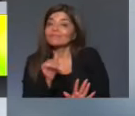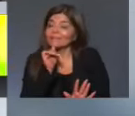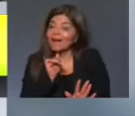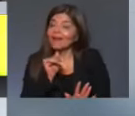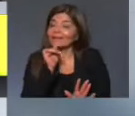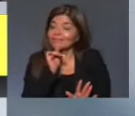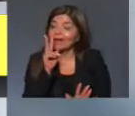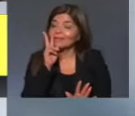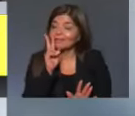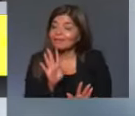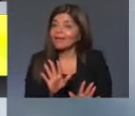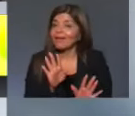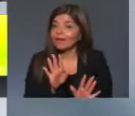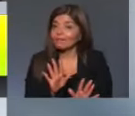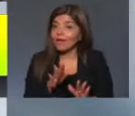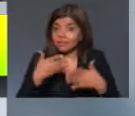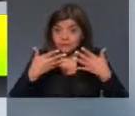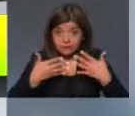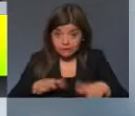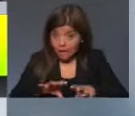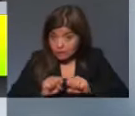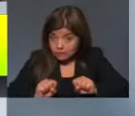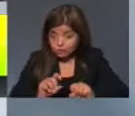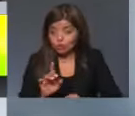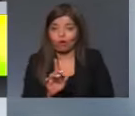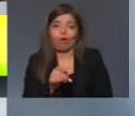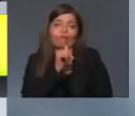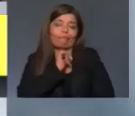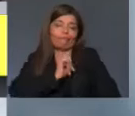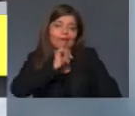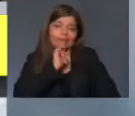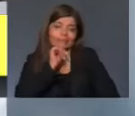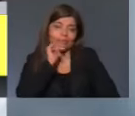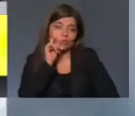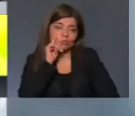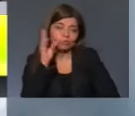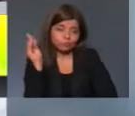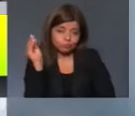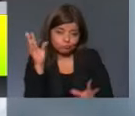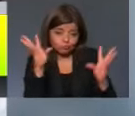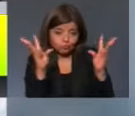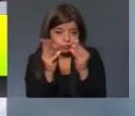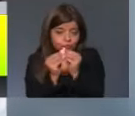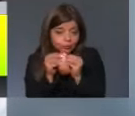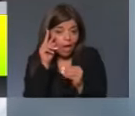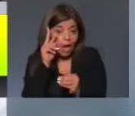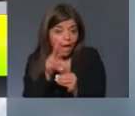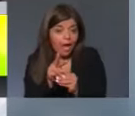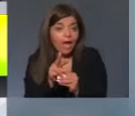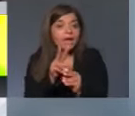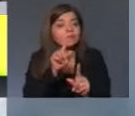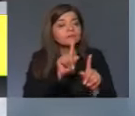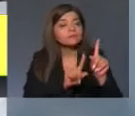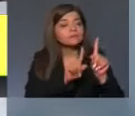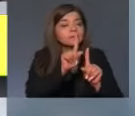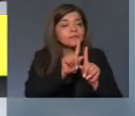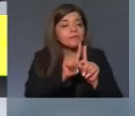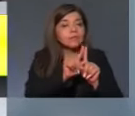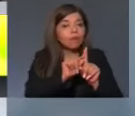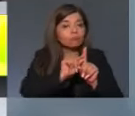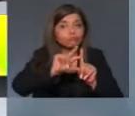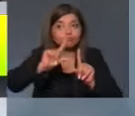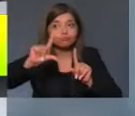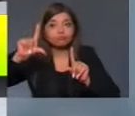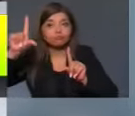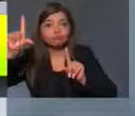es lo que está pasando. Vamos a ir viendo cómo, en la medida que se acumulan votos de nuestro conteo de 13, las tendencias empiezan a ir afirmándose, haciéndose